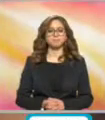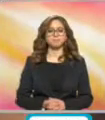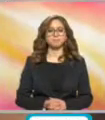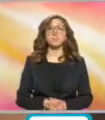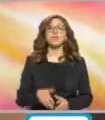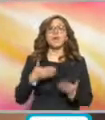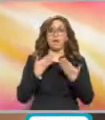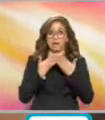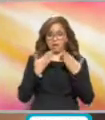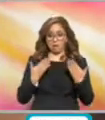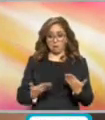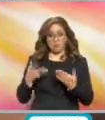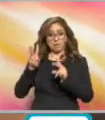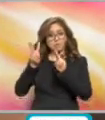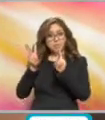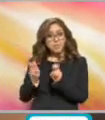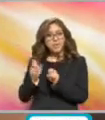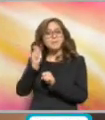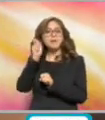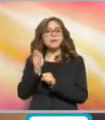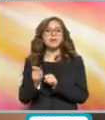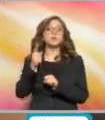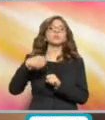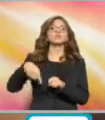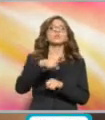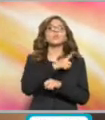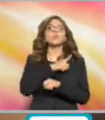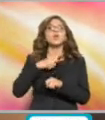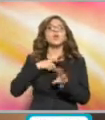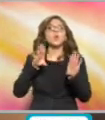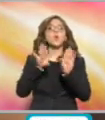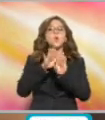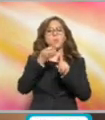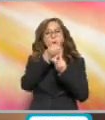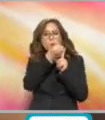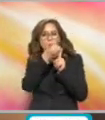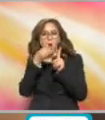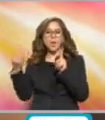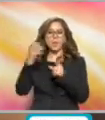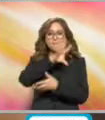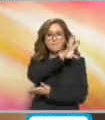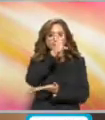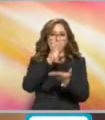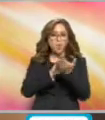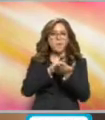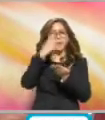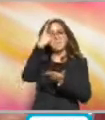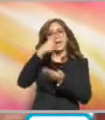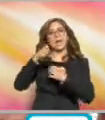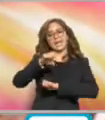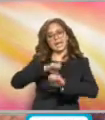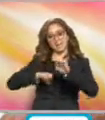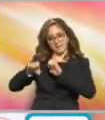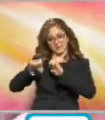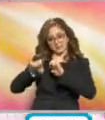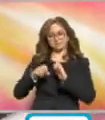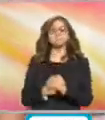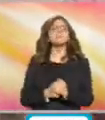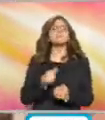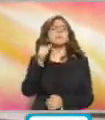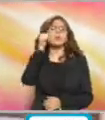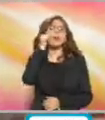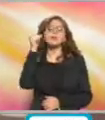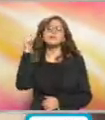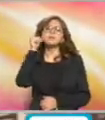Precisamente hoy vamos a hablar de la organización de bodas como emprendimiento. Y Norma, te comento que ayer estuvimos hablando de música, de la música